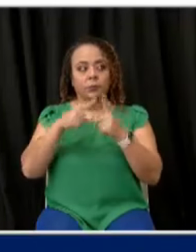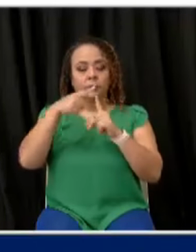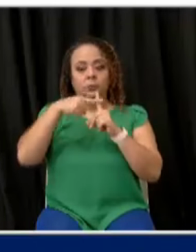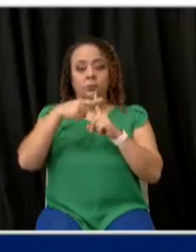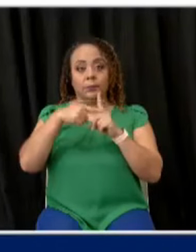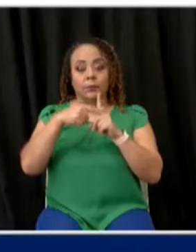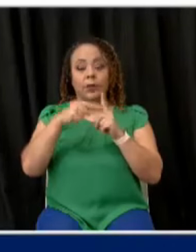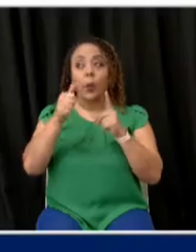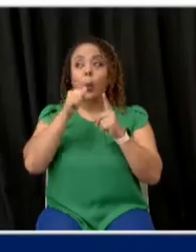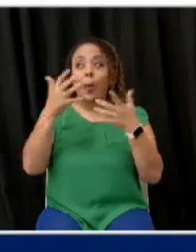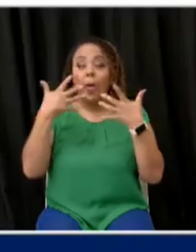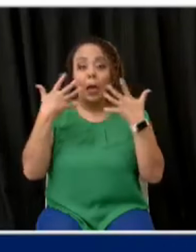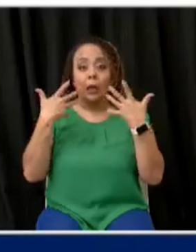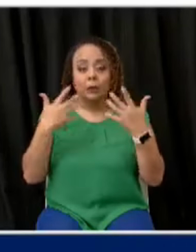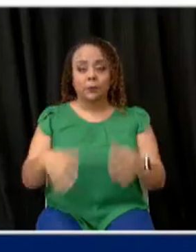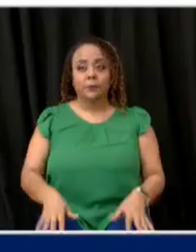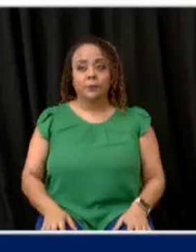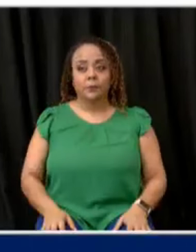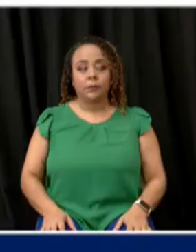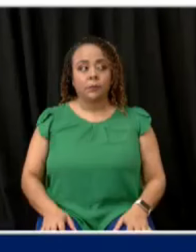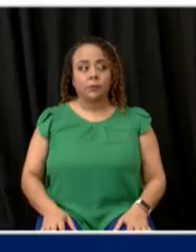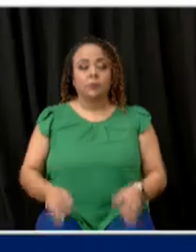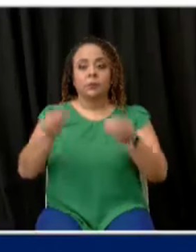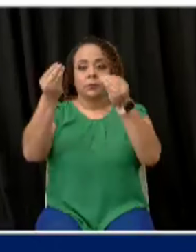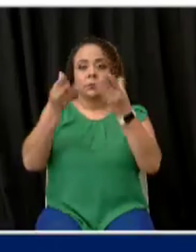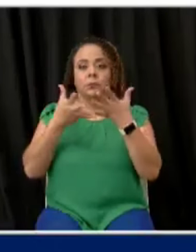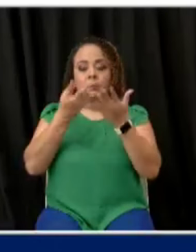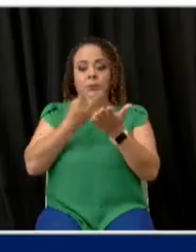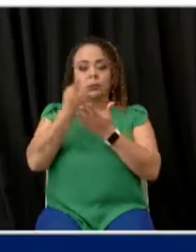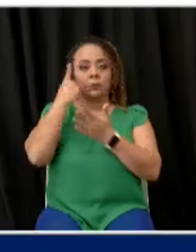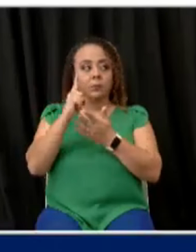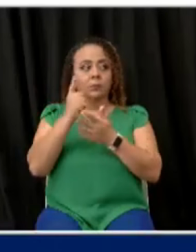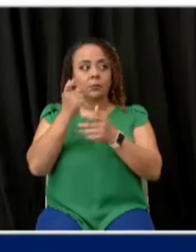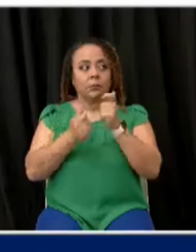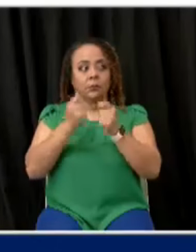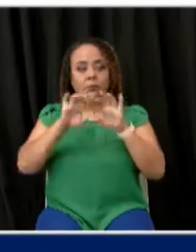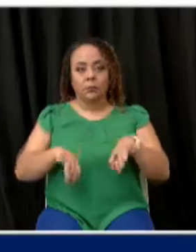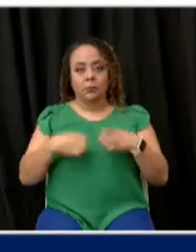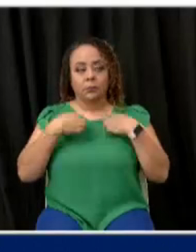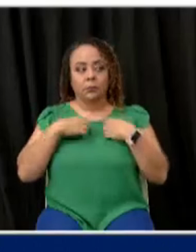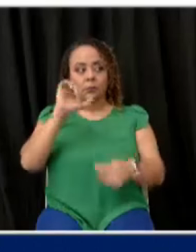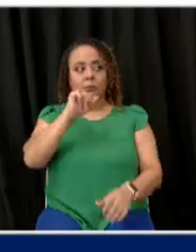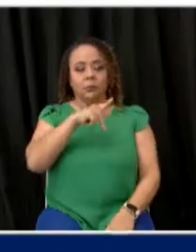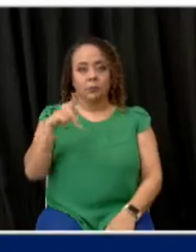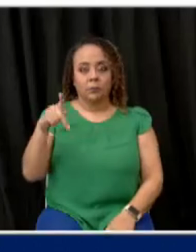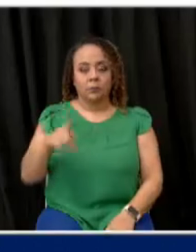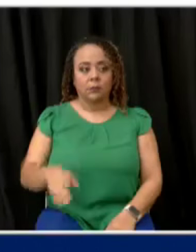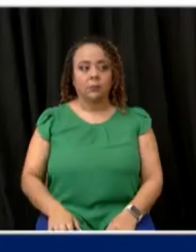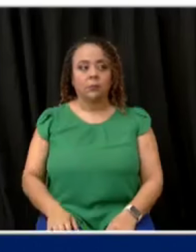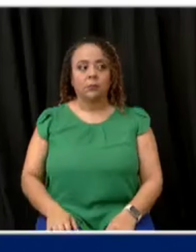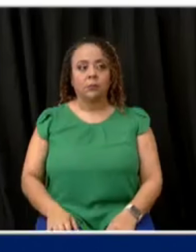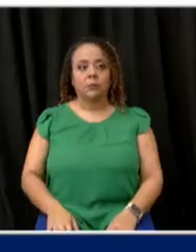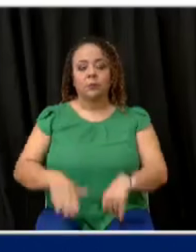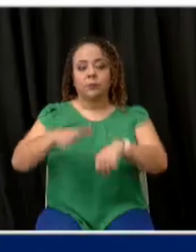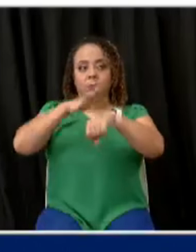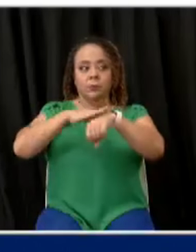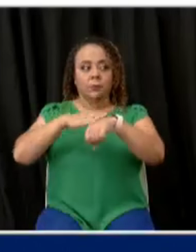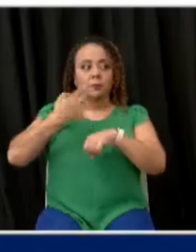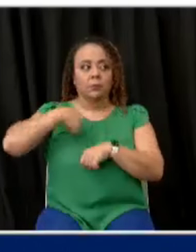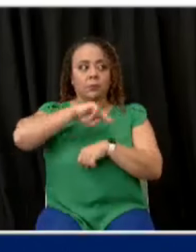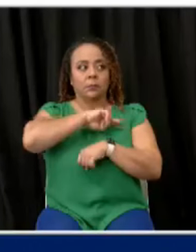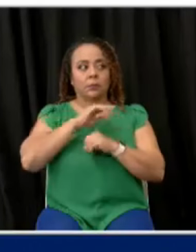húmeda del ambiente. Y nos dan un valor. Actualmente para el celular existen aplicaciones que nos permiten a